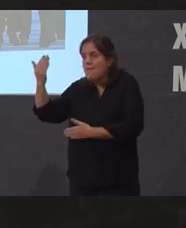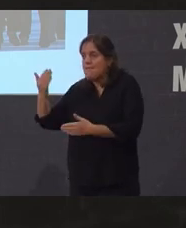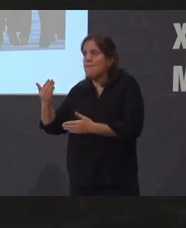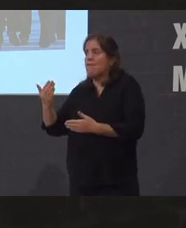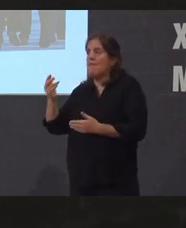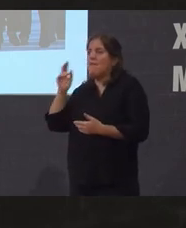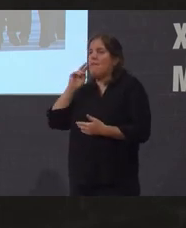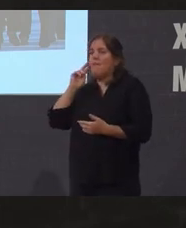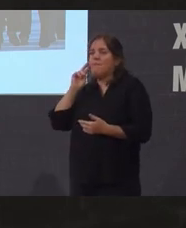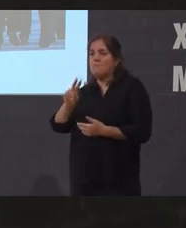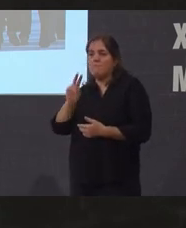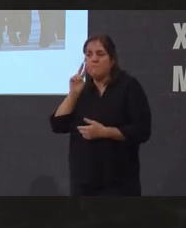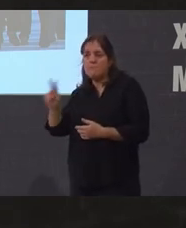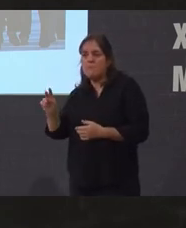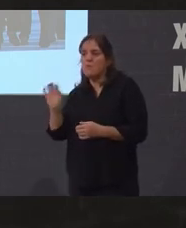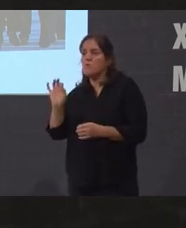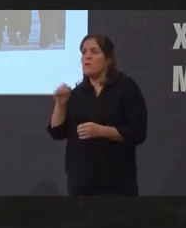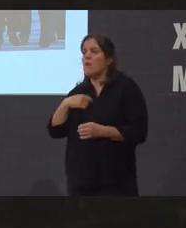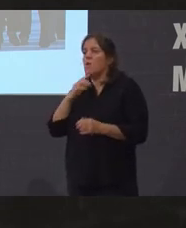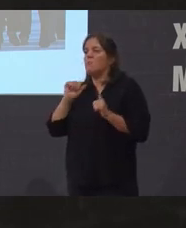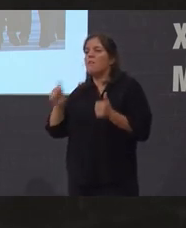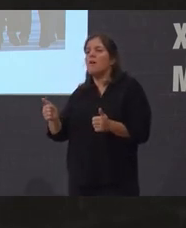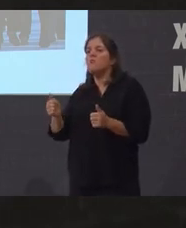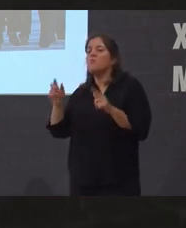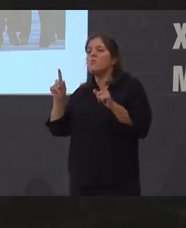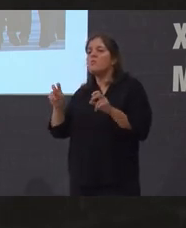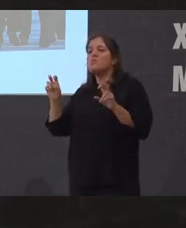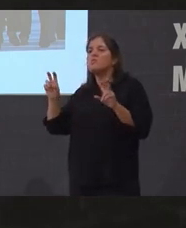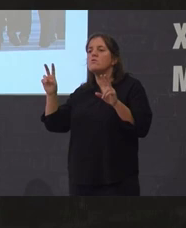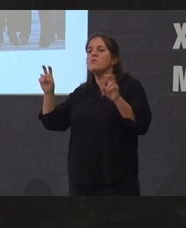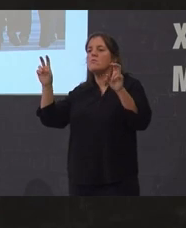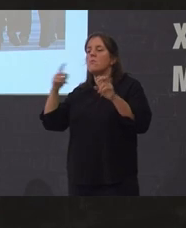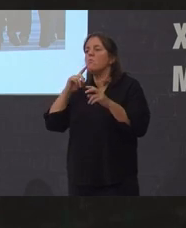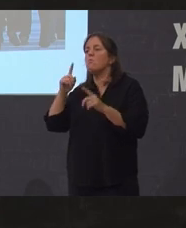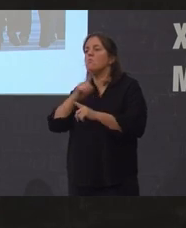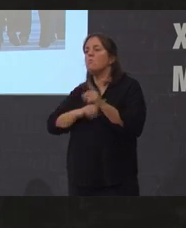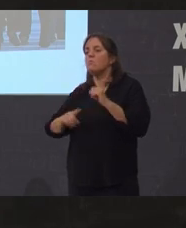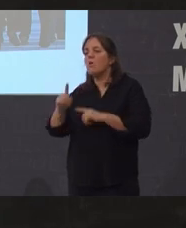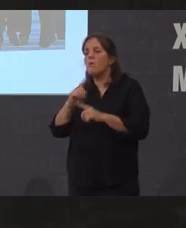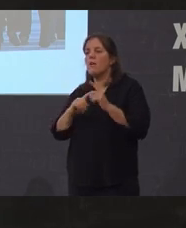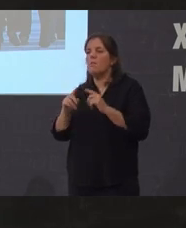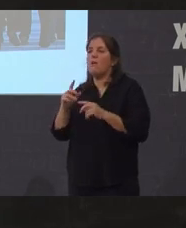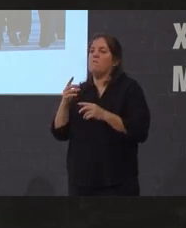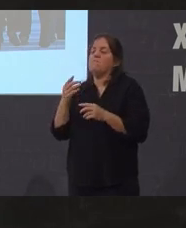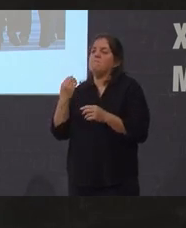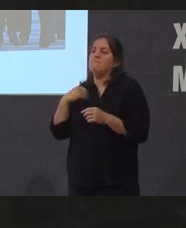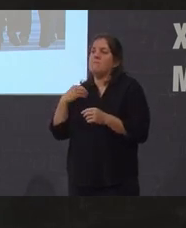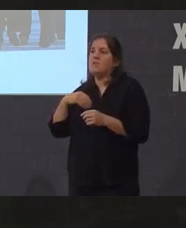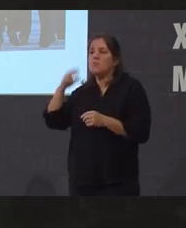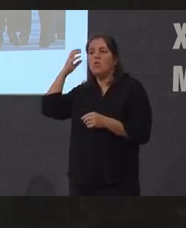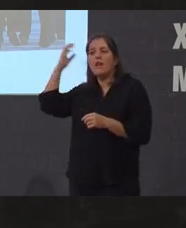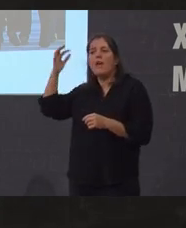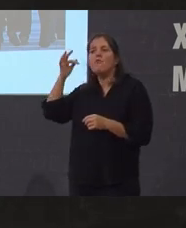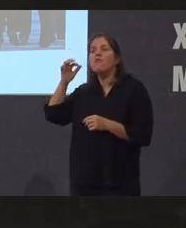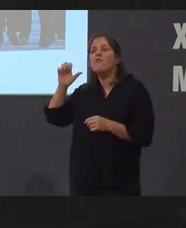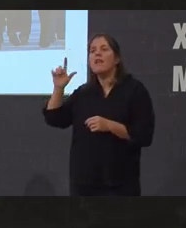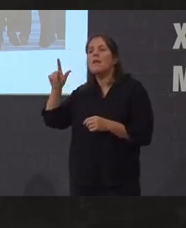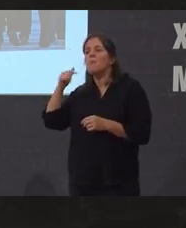que foi todo o problema que tivo Felipe, forzou